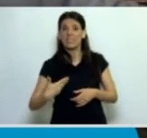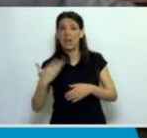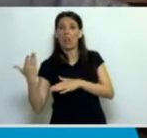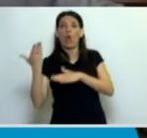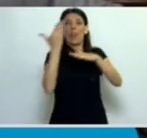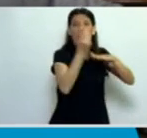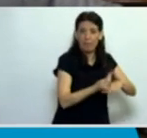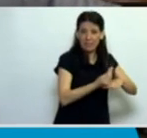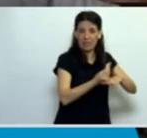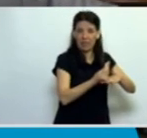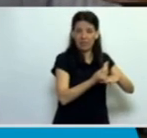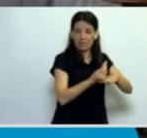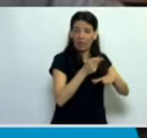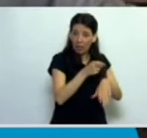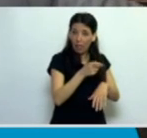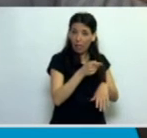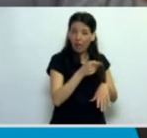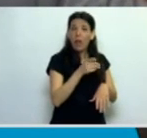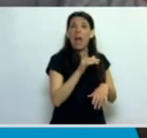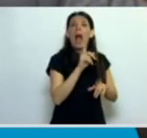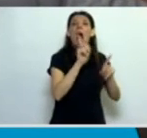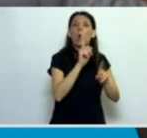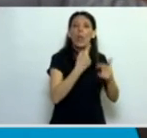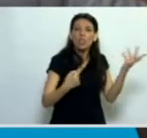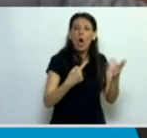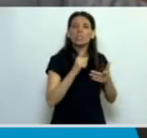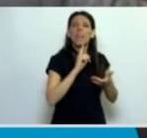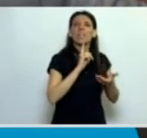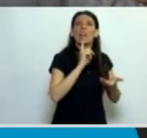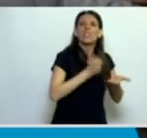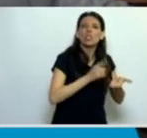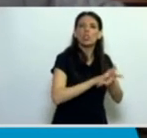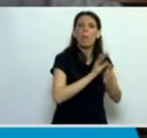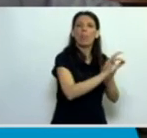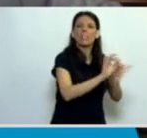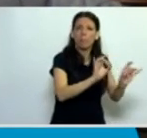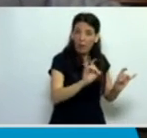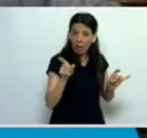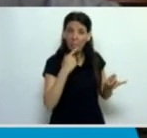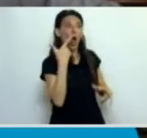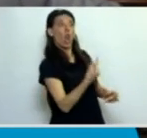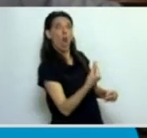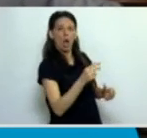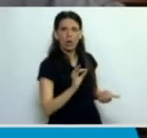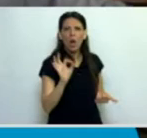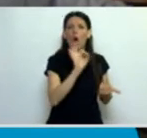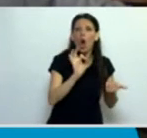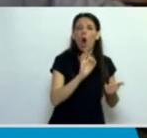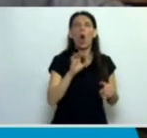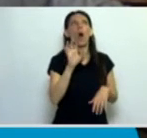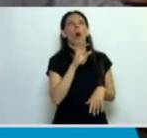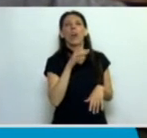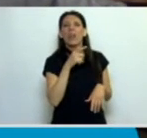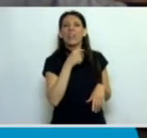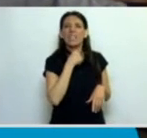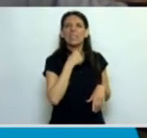Estado sirvió para frenar decisiones de despidos y suspensiones? ¿Permitió que haya directores públicos asegurar que